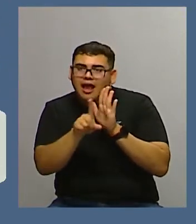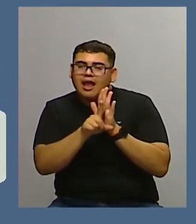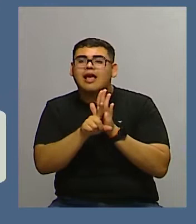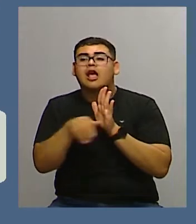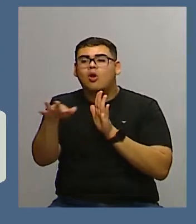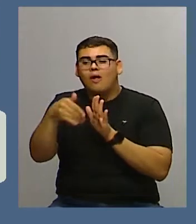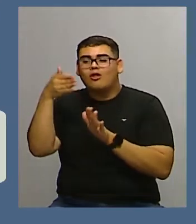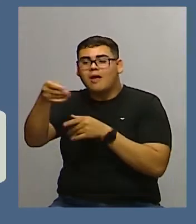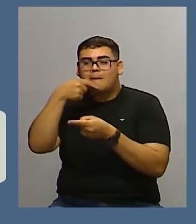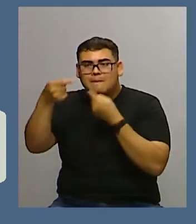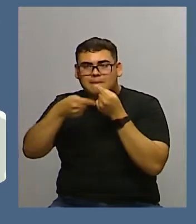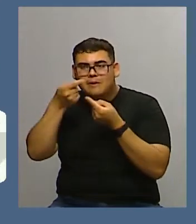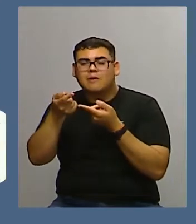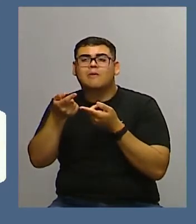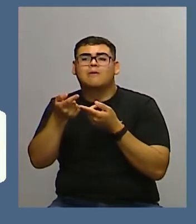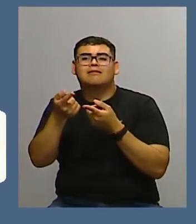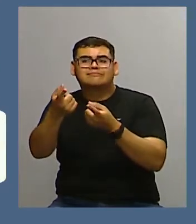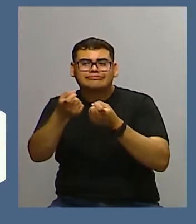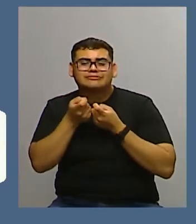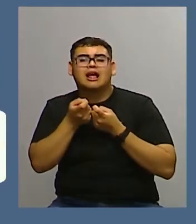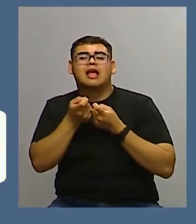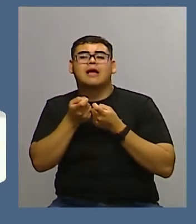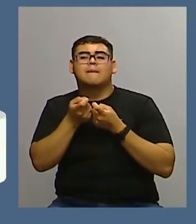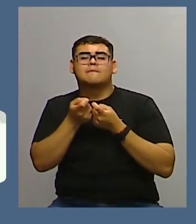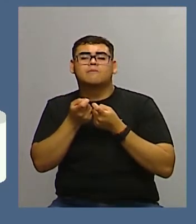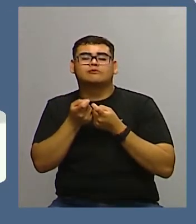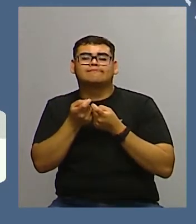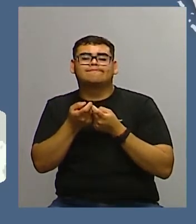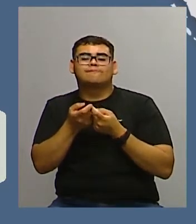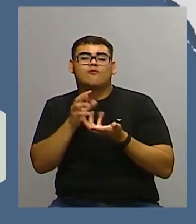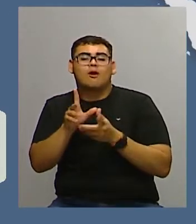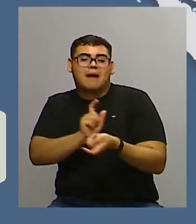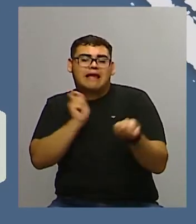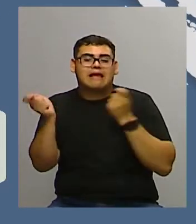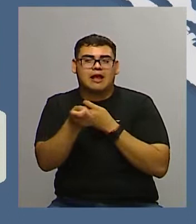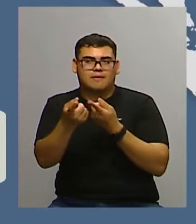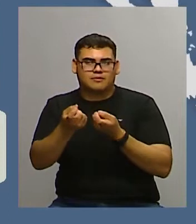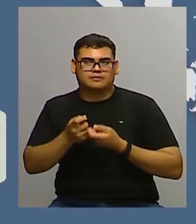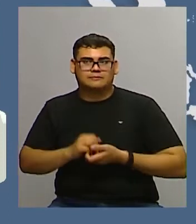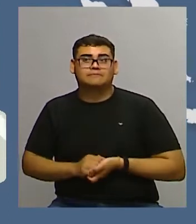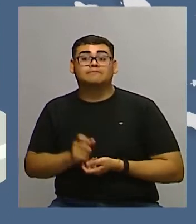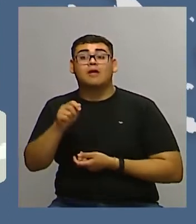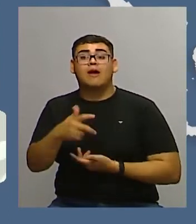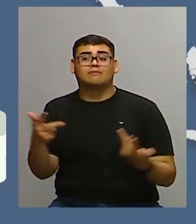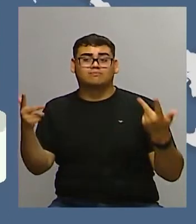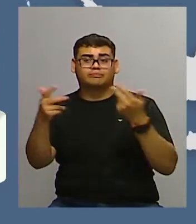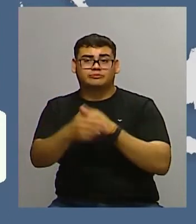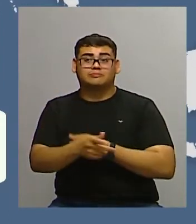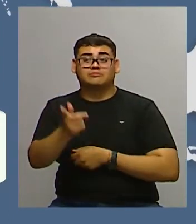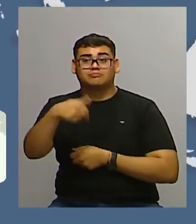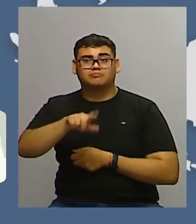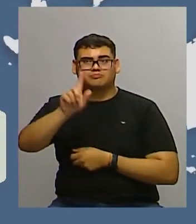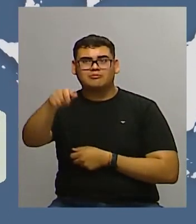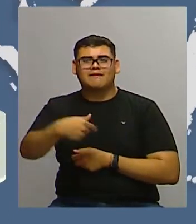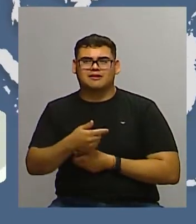pública, necesitamos participar, necesitamos ser parte de estos cambios también, tal cual. Gaby, vamos a ir a una nueva pausa y ya venimos con el